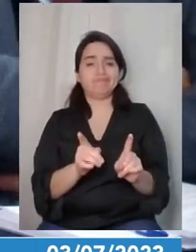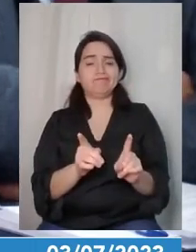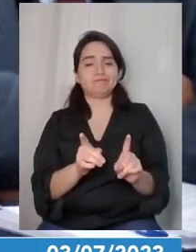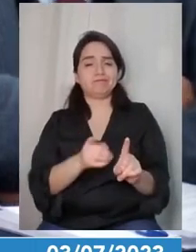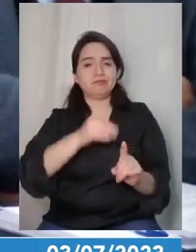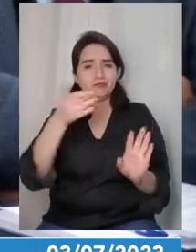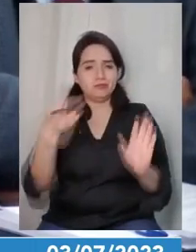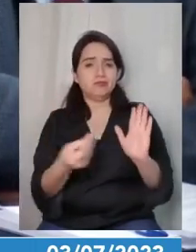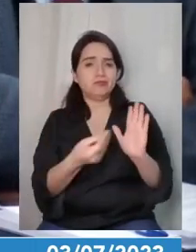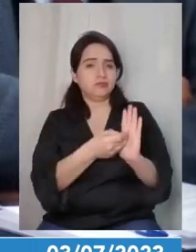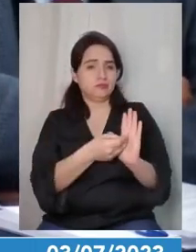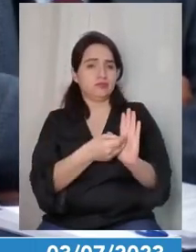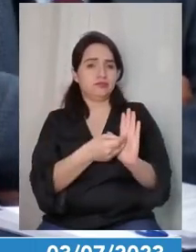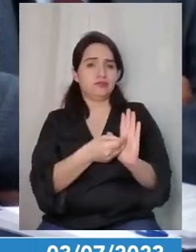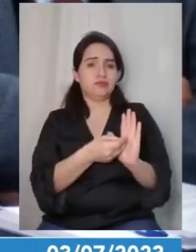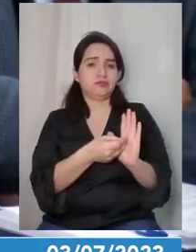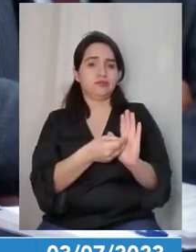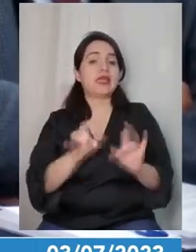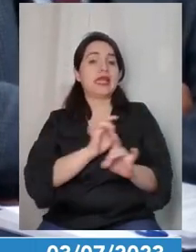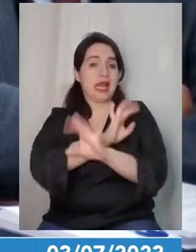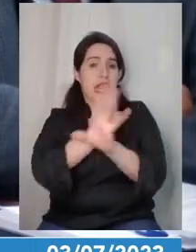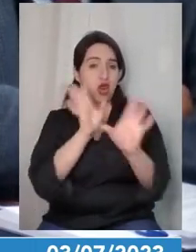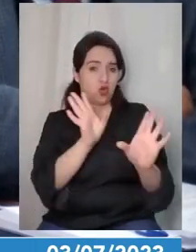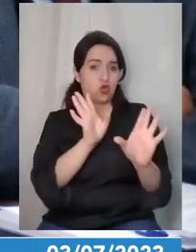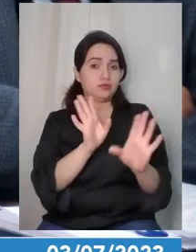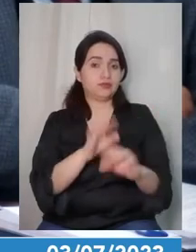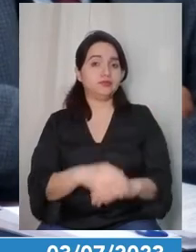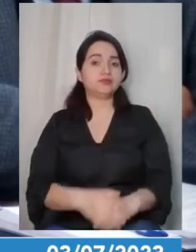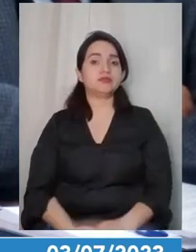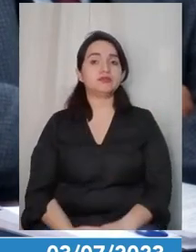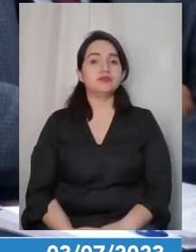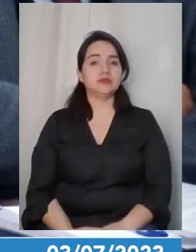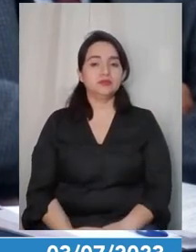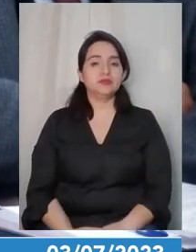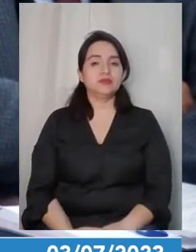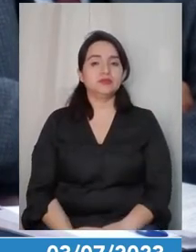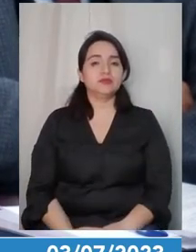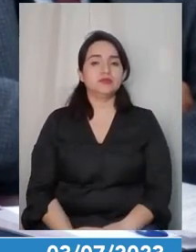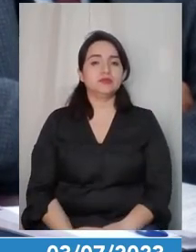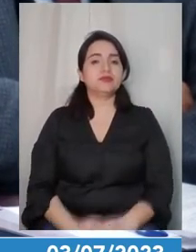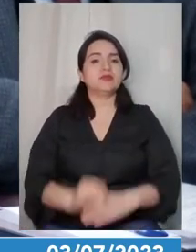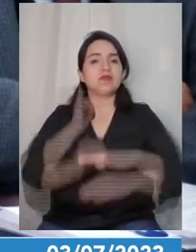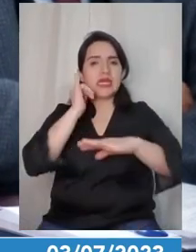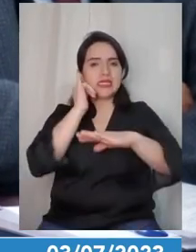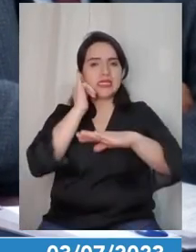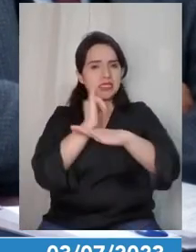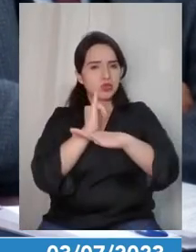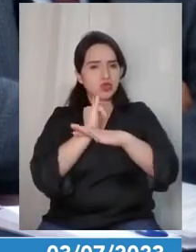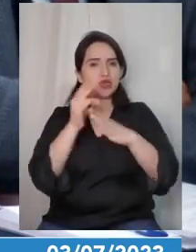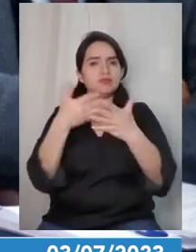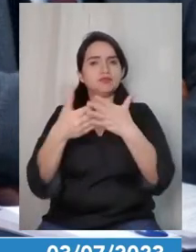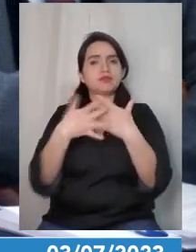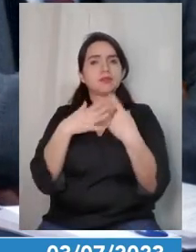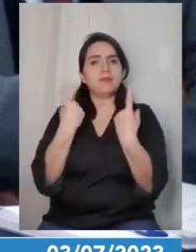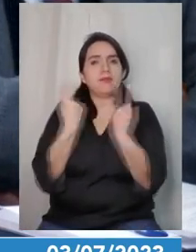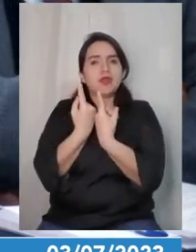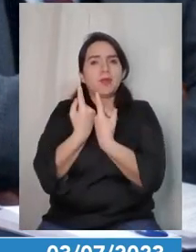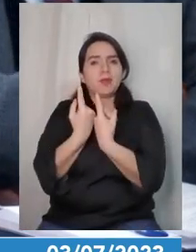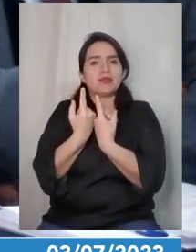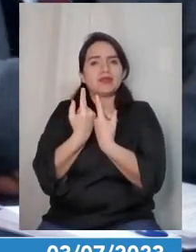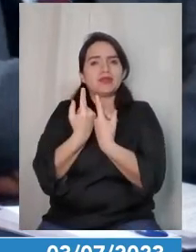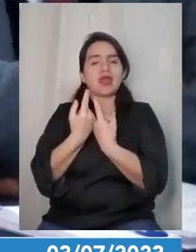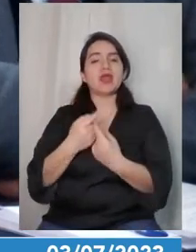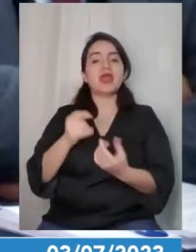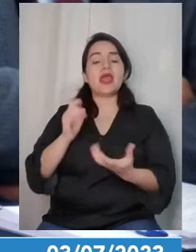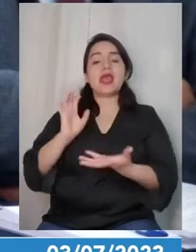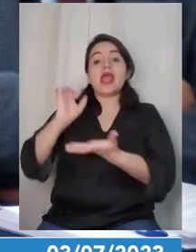explícito, ¿no? La invitación a una institucionalidad en torno al medio ambiente que oriente la práctica del Estado en su conjunto y que vaya